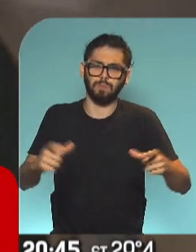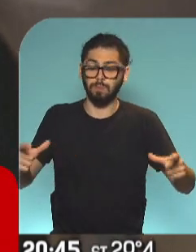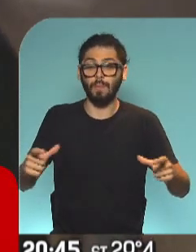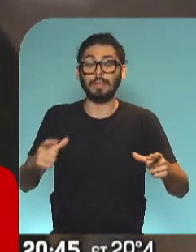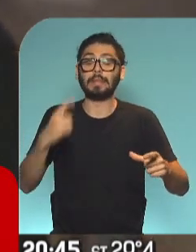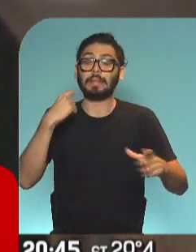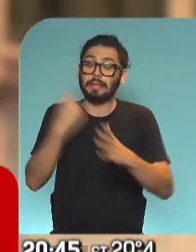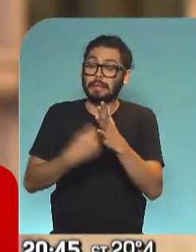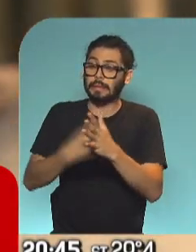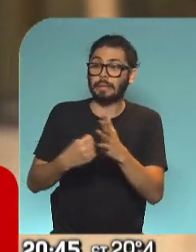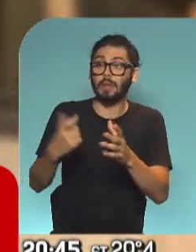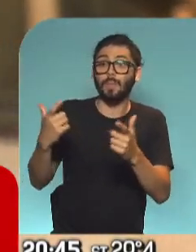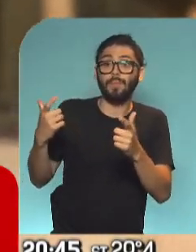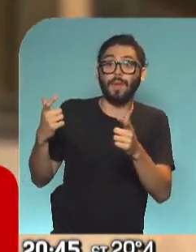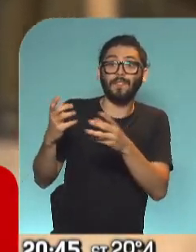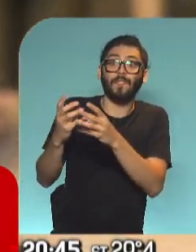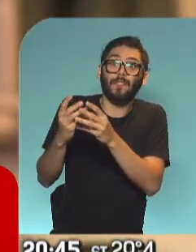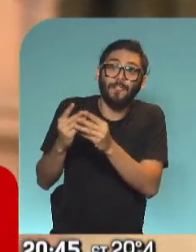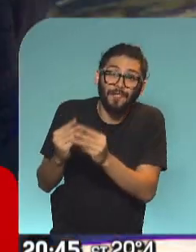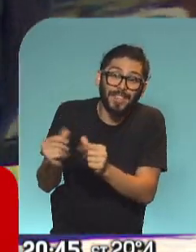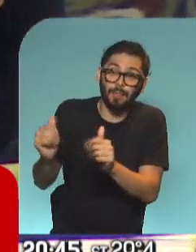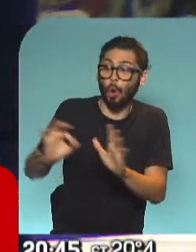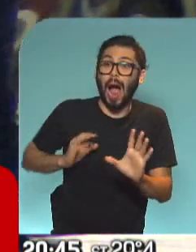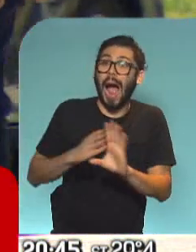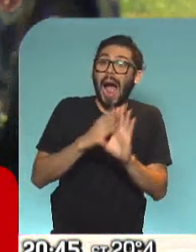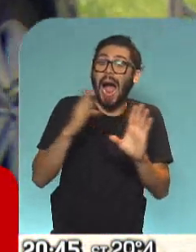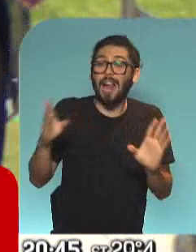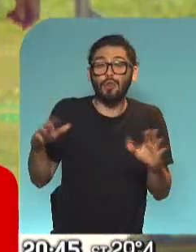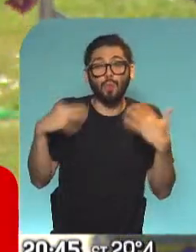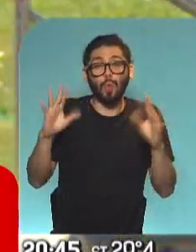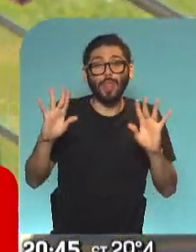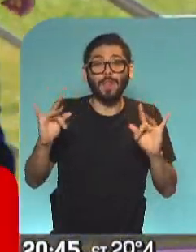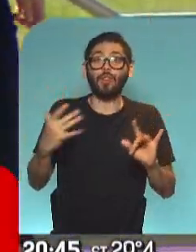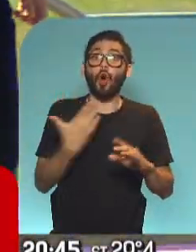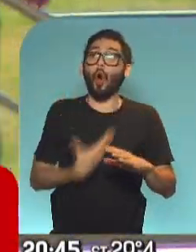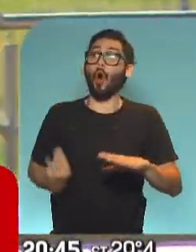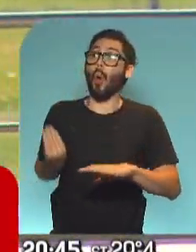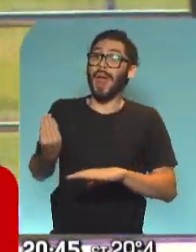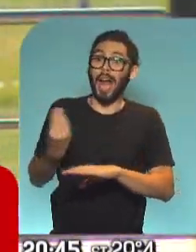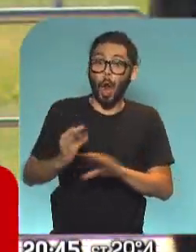atrás uno de los peores primeros años para un gobierno en Argentina.